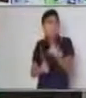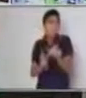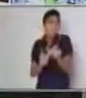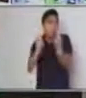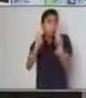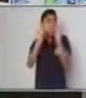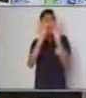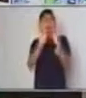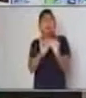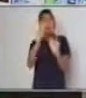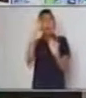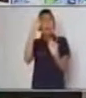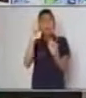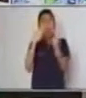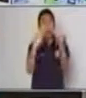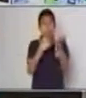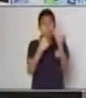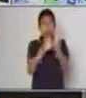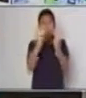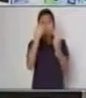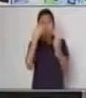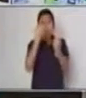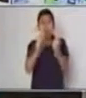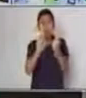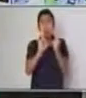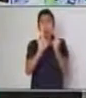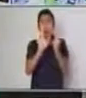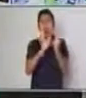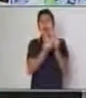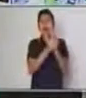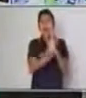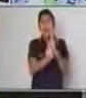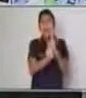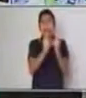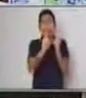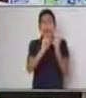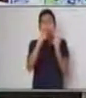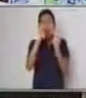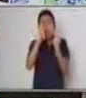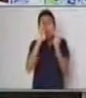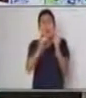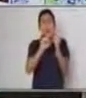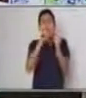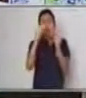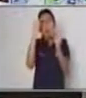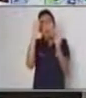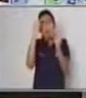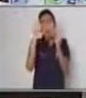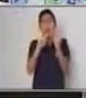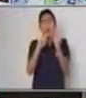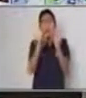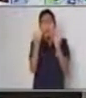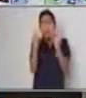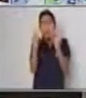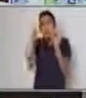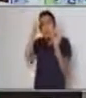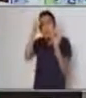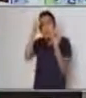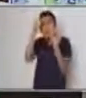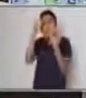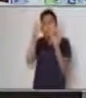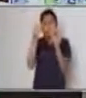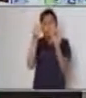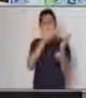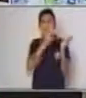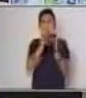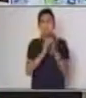les ayudará a ejercitar habilidades y destrezas como la atención, la memoria, habilidad numérica y pensamiento